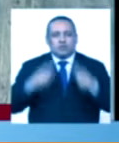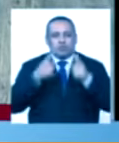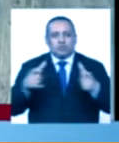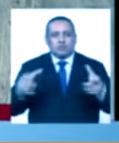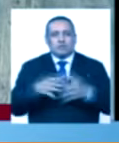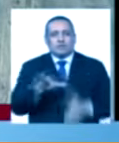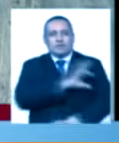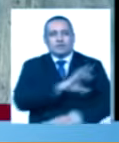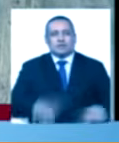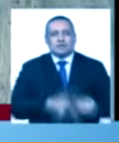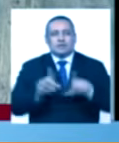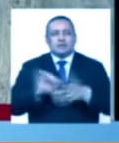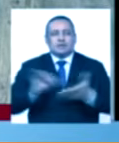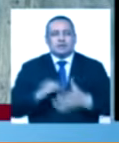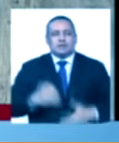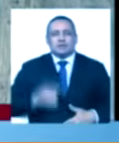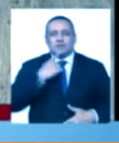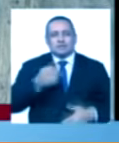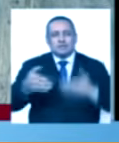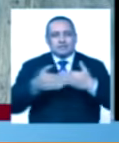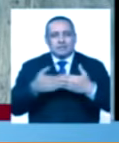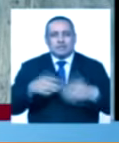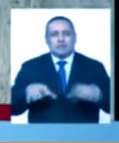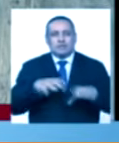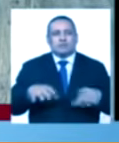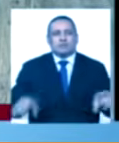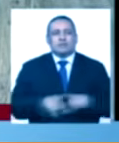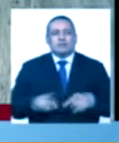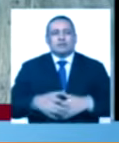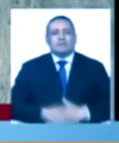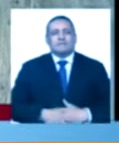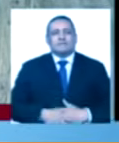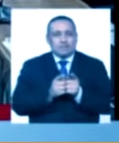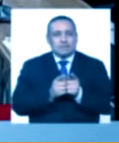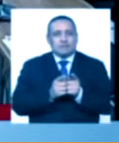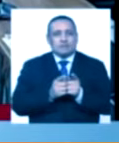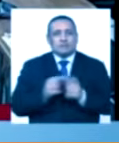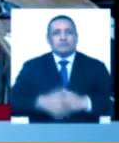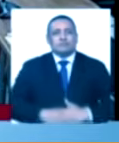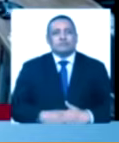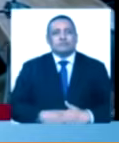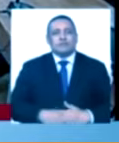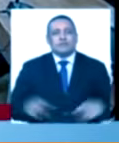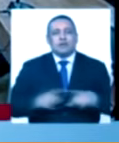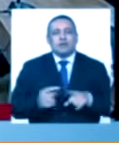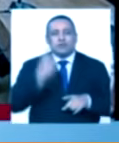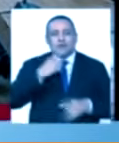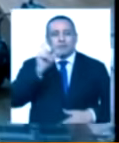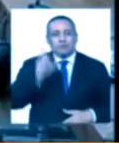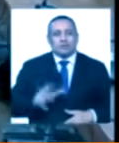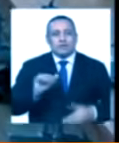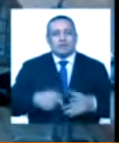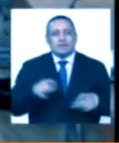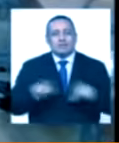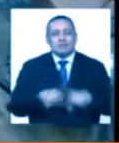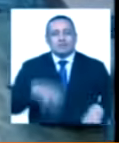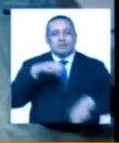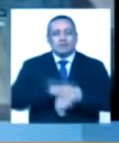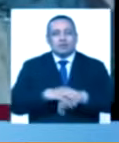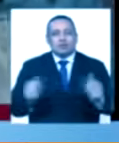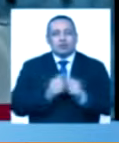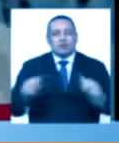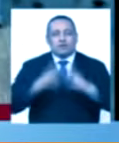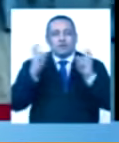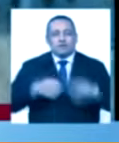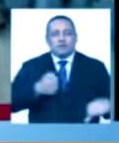de la fiscalía y ya están a punto de hacerlo. Entonces, la única persona que se le iba a detener por el